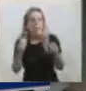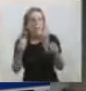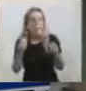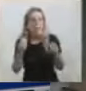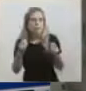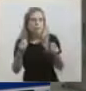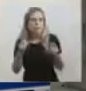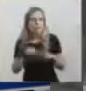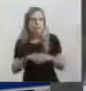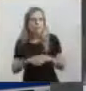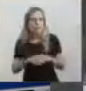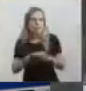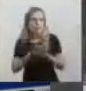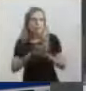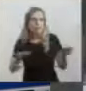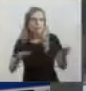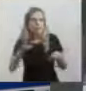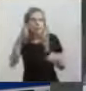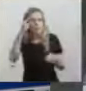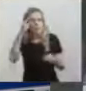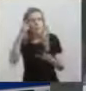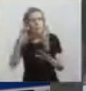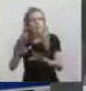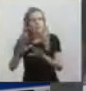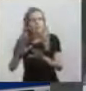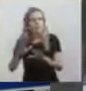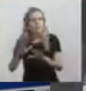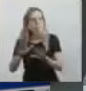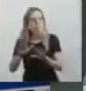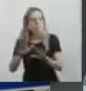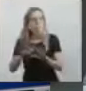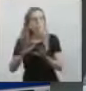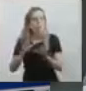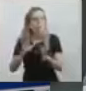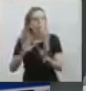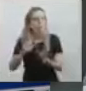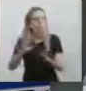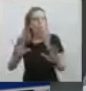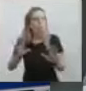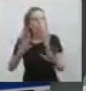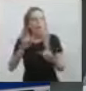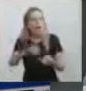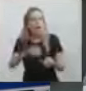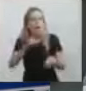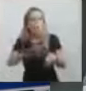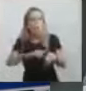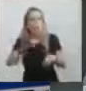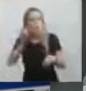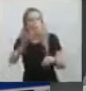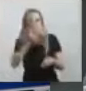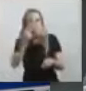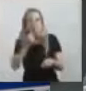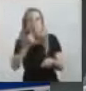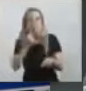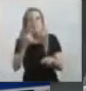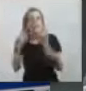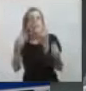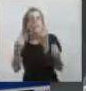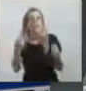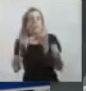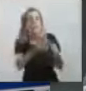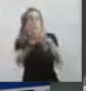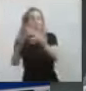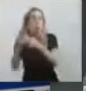con esos con esas ideas que ayudan tampoco a la unidad en un momento donde la unidad tanto nos importa